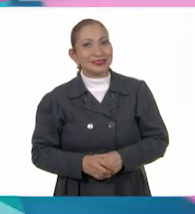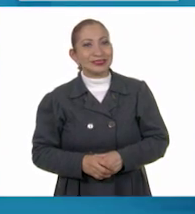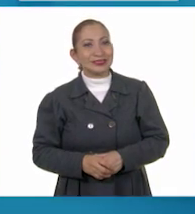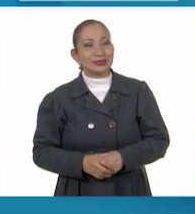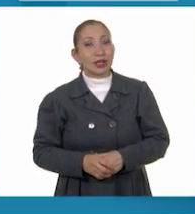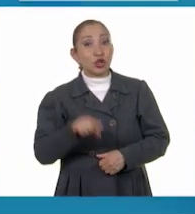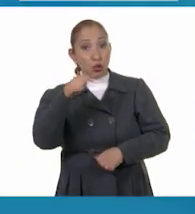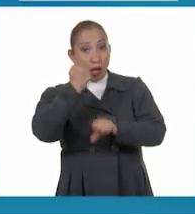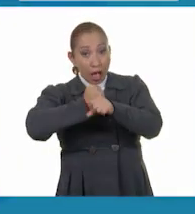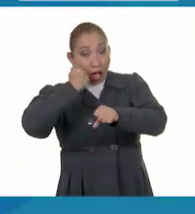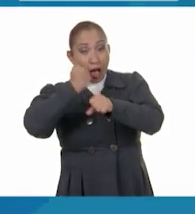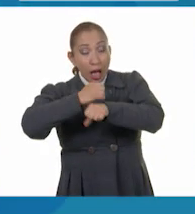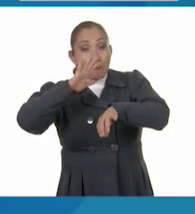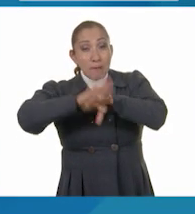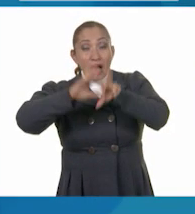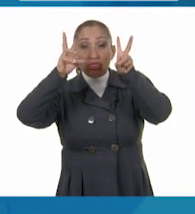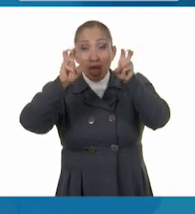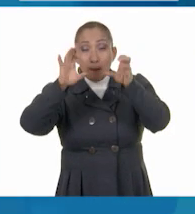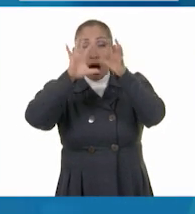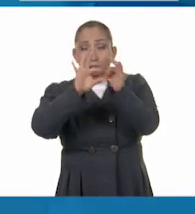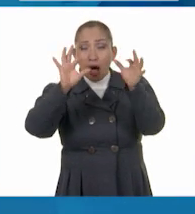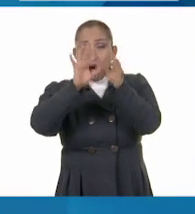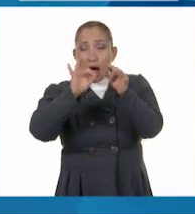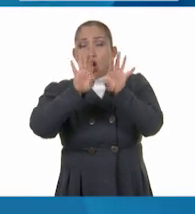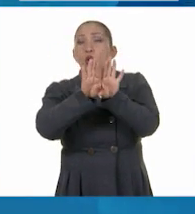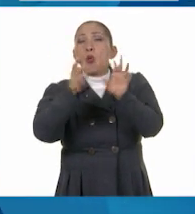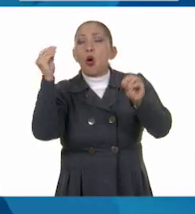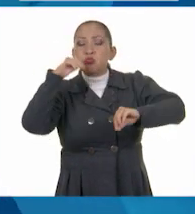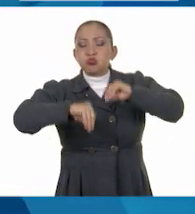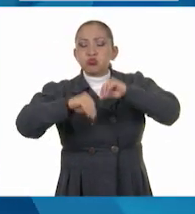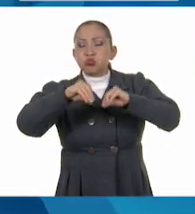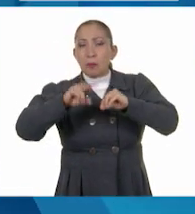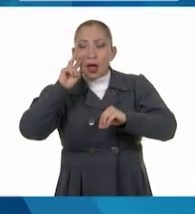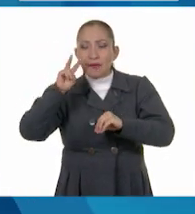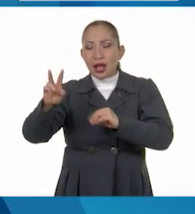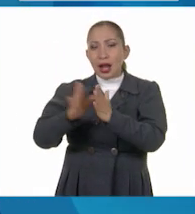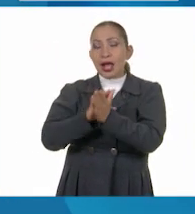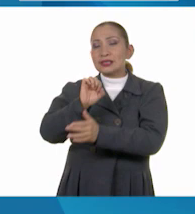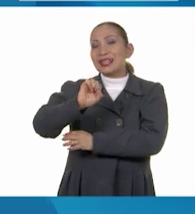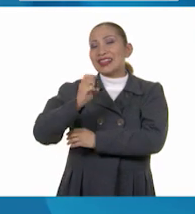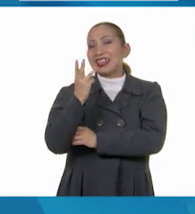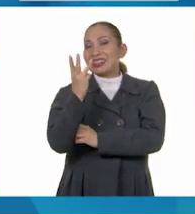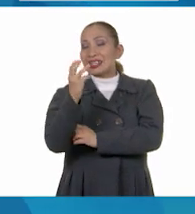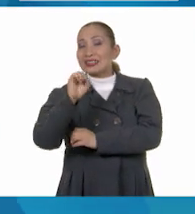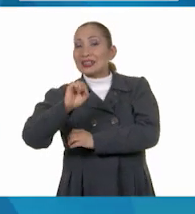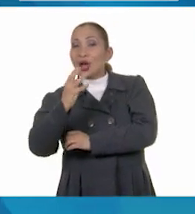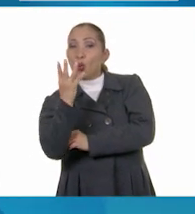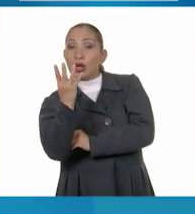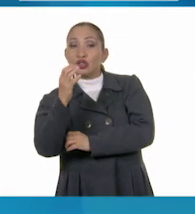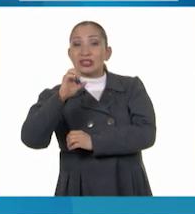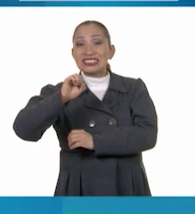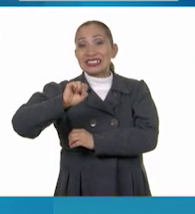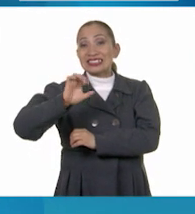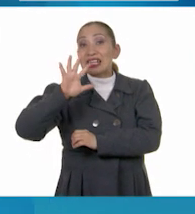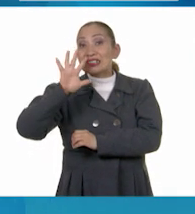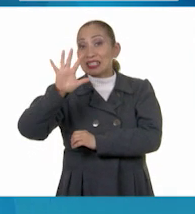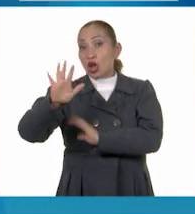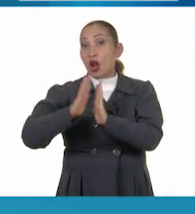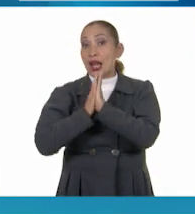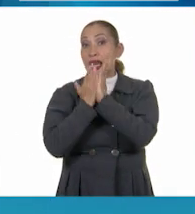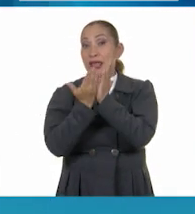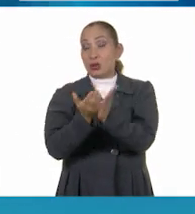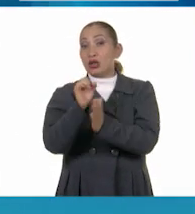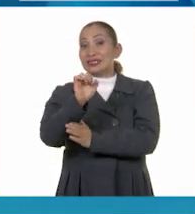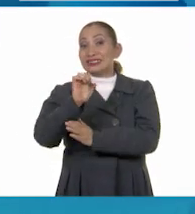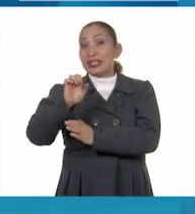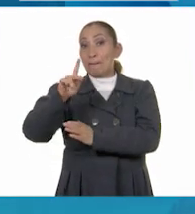Si quieren practicar más el tema del instructivo, pueden revisar las páginas 63, 64 y 65